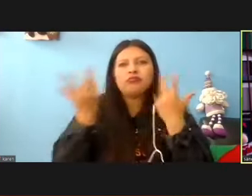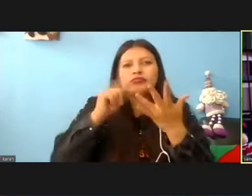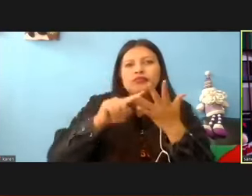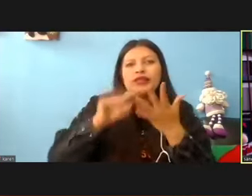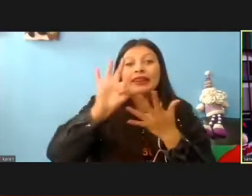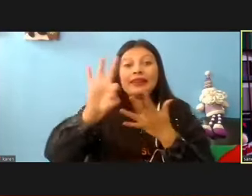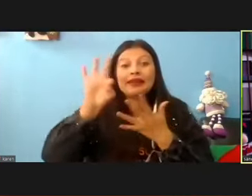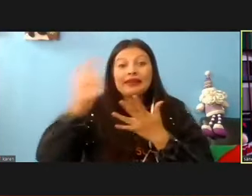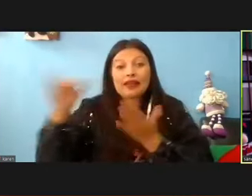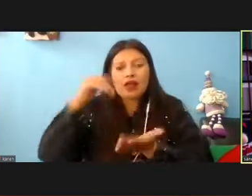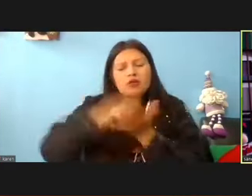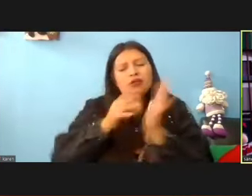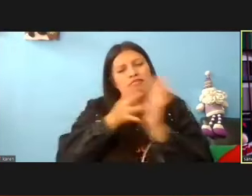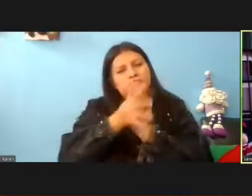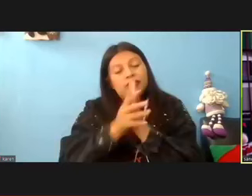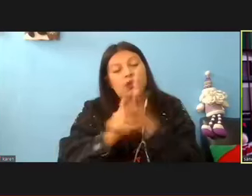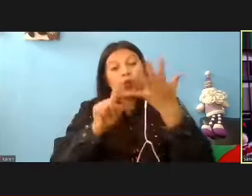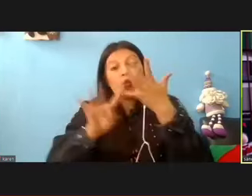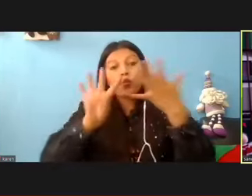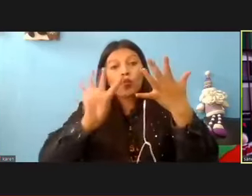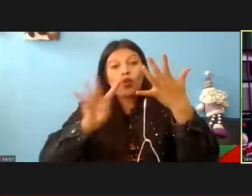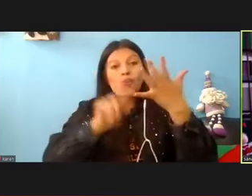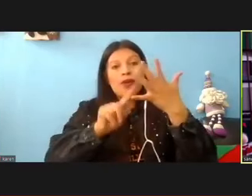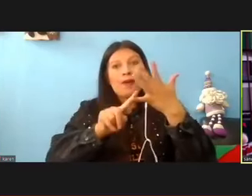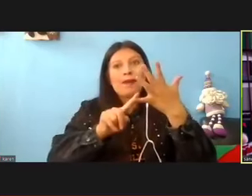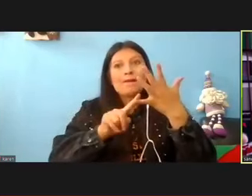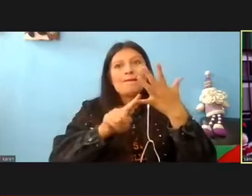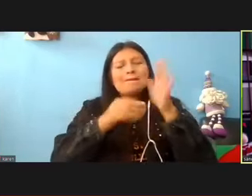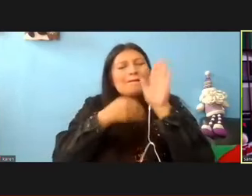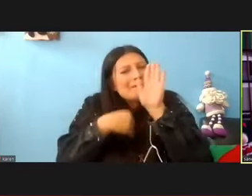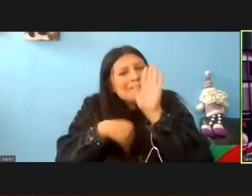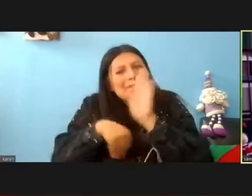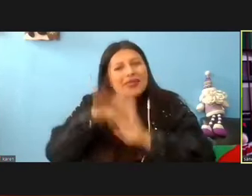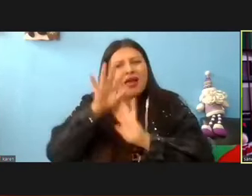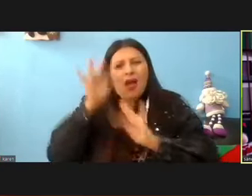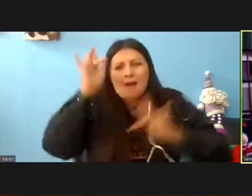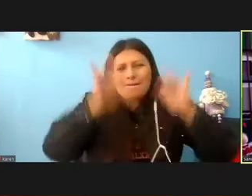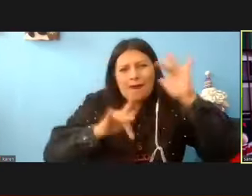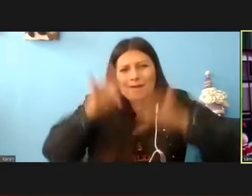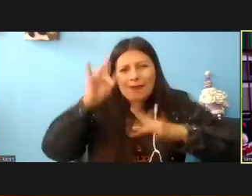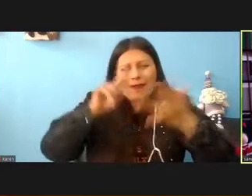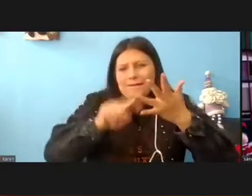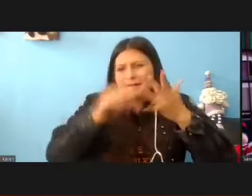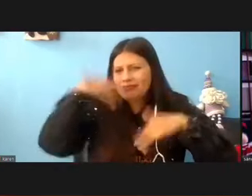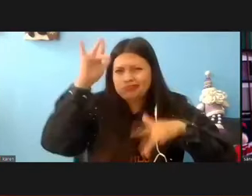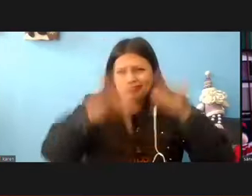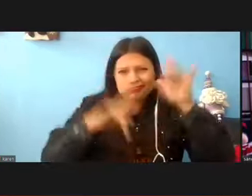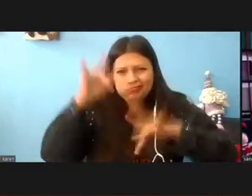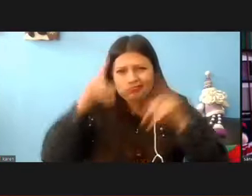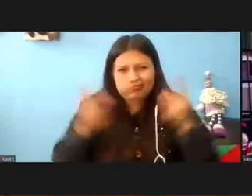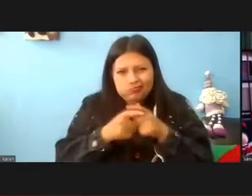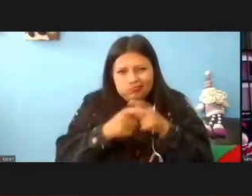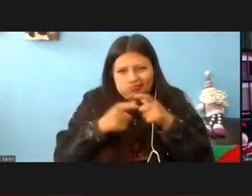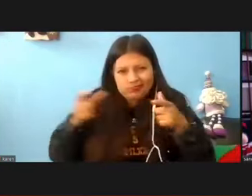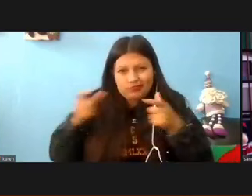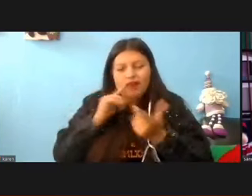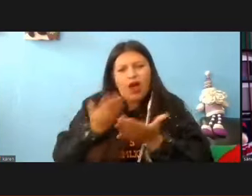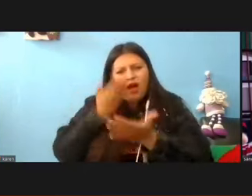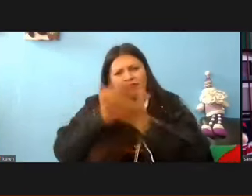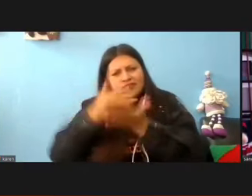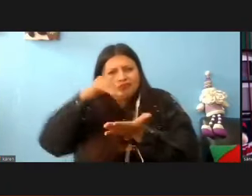33 ponencias, el eje 4 fue uno de los ejes más concurridos, no solamente en asistentes, sino también en el número de